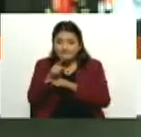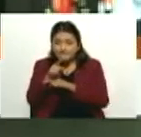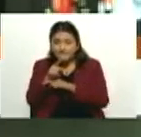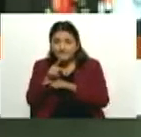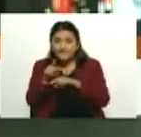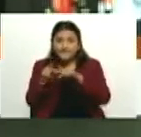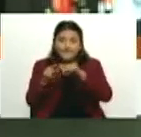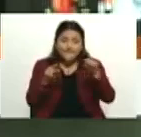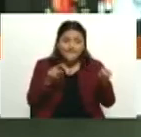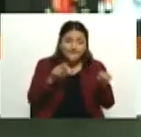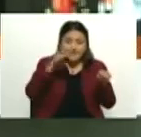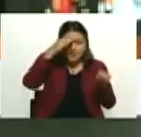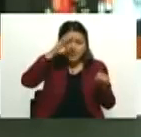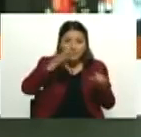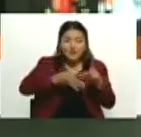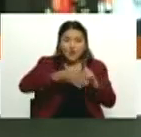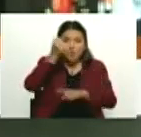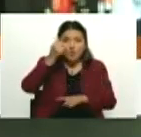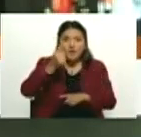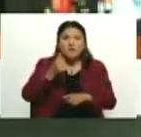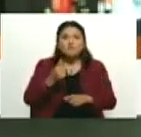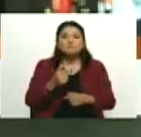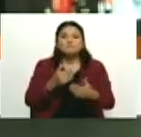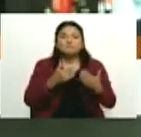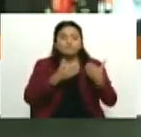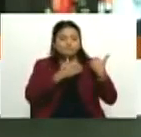llegar al poder. 6 años exactamente.